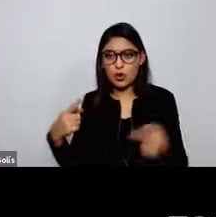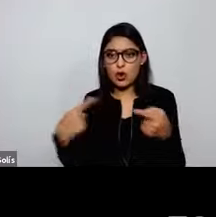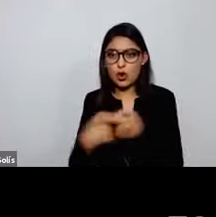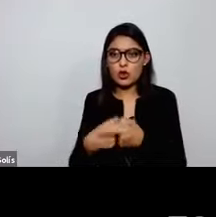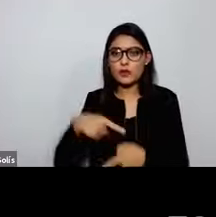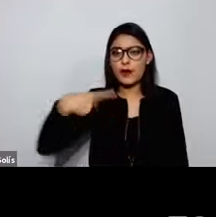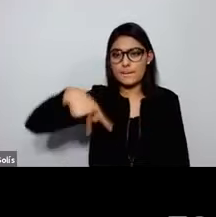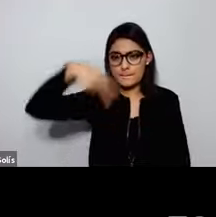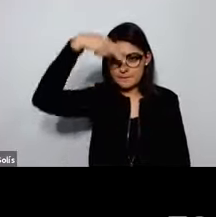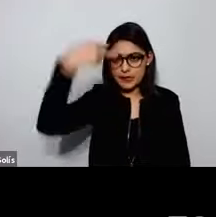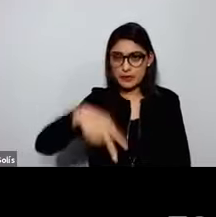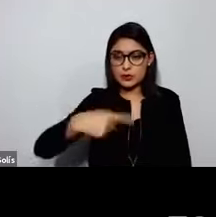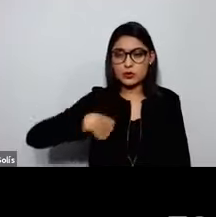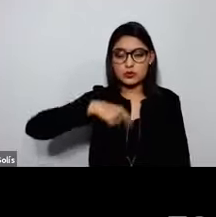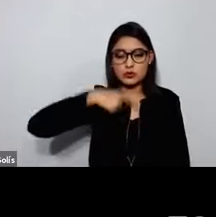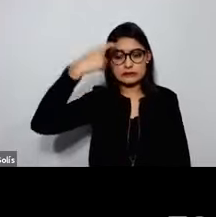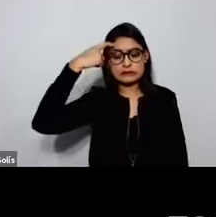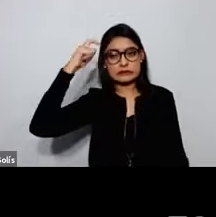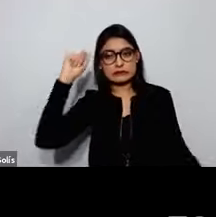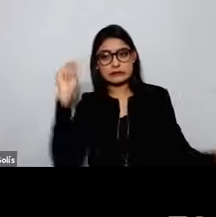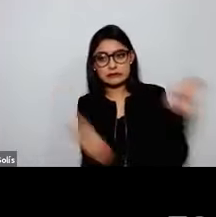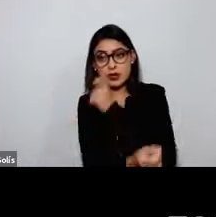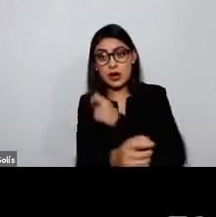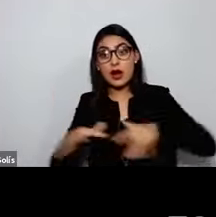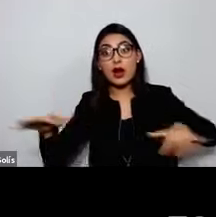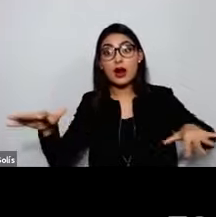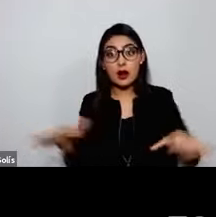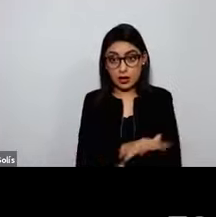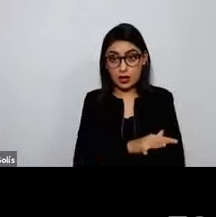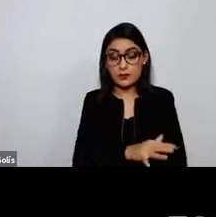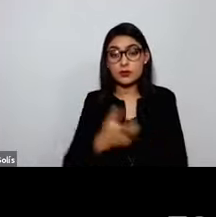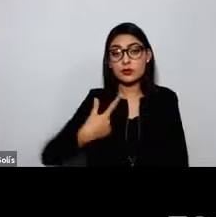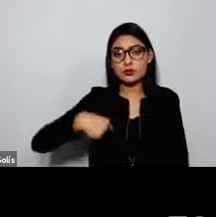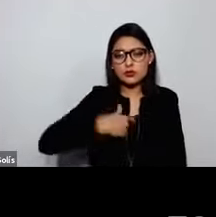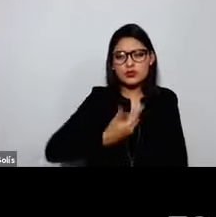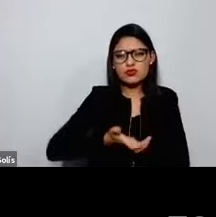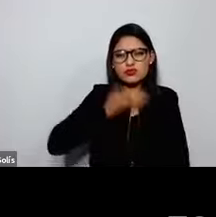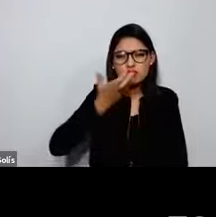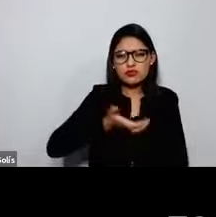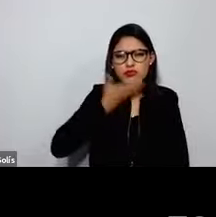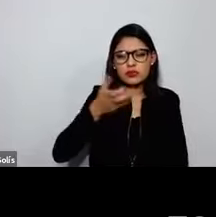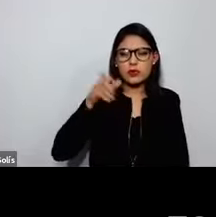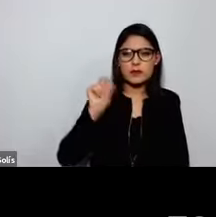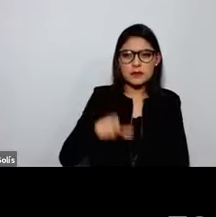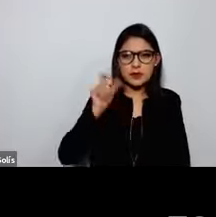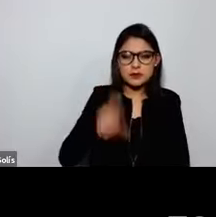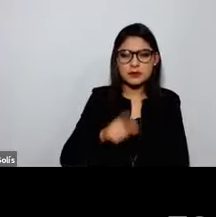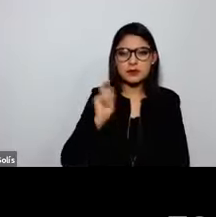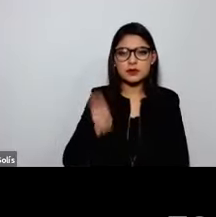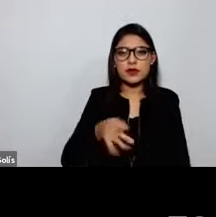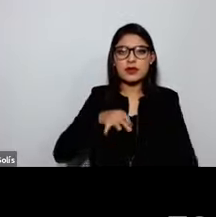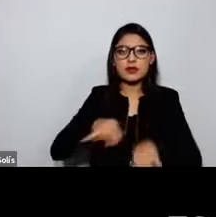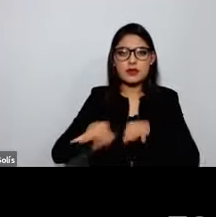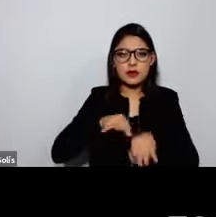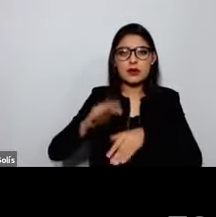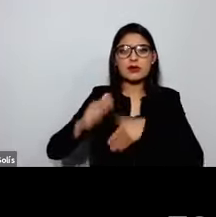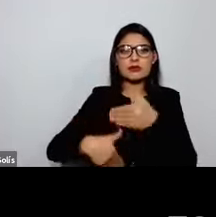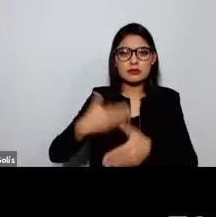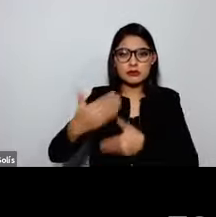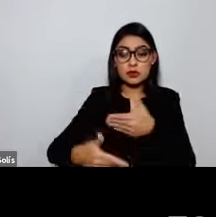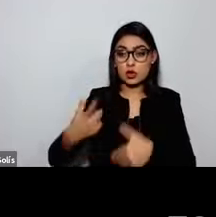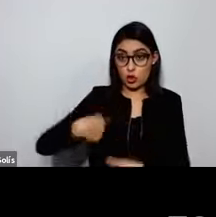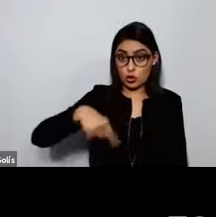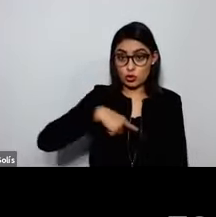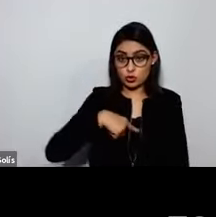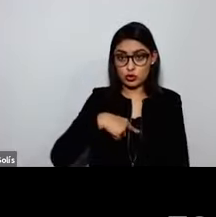en que entendíamos el derecho y la forma en que veníamos llevando a cabo nuestras labores, al menos quienes nos